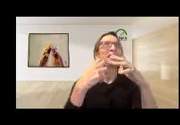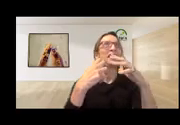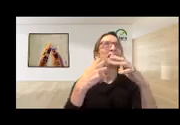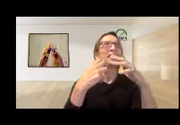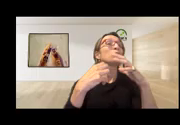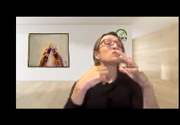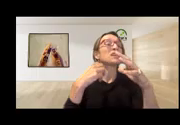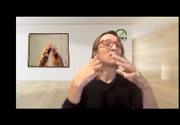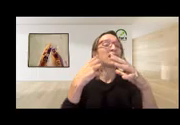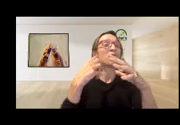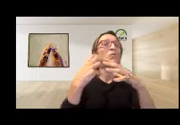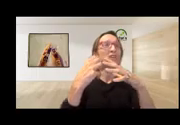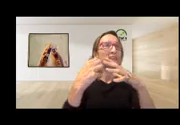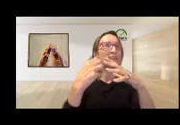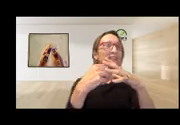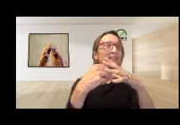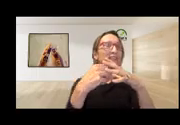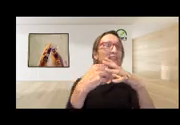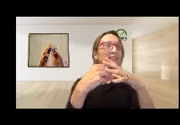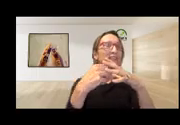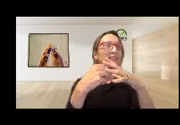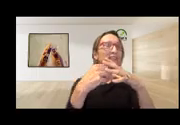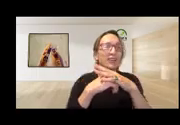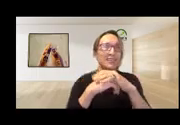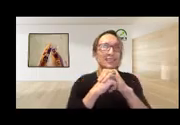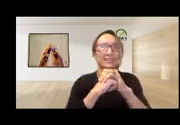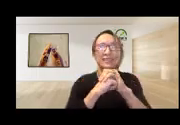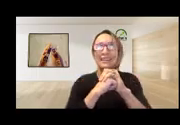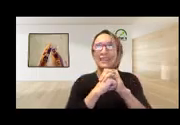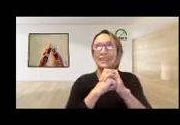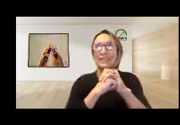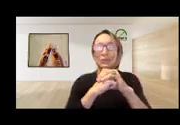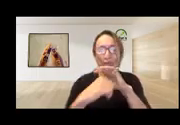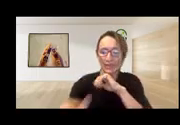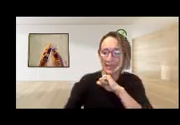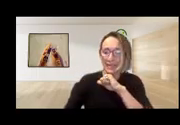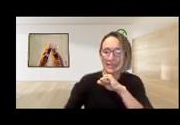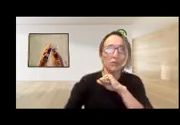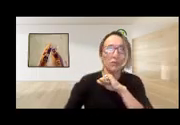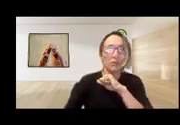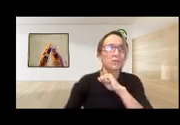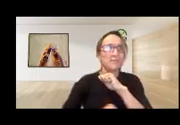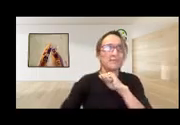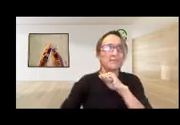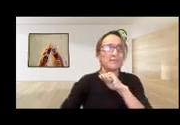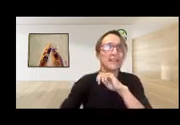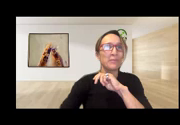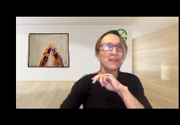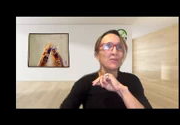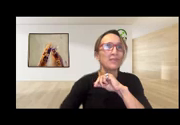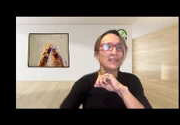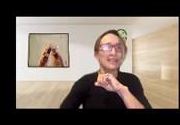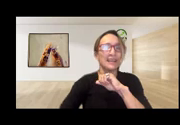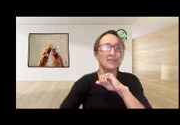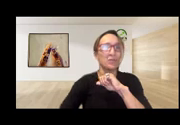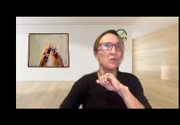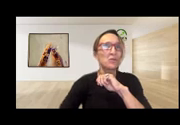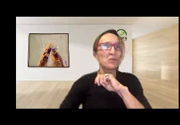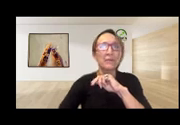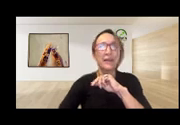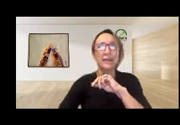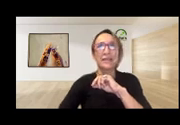manera vivimos en comunidad, aunque sea en momentos diferentes. Entonces, con esto termino,